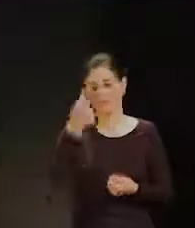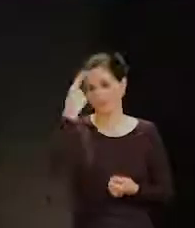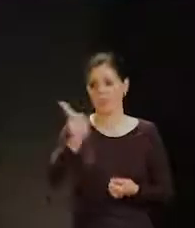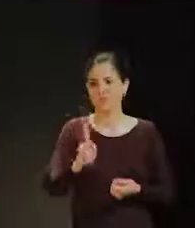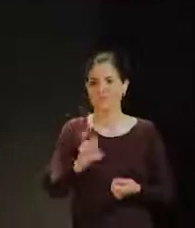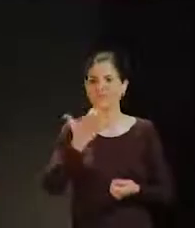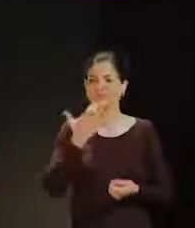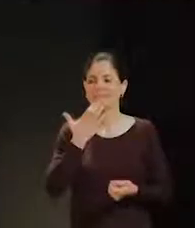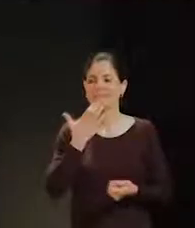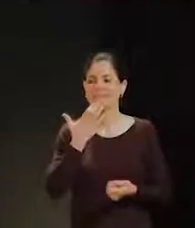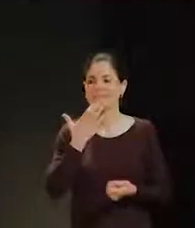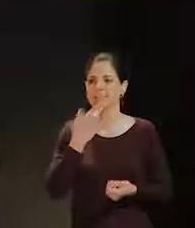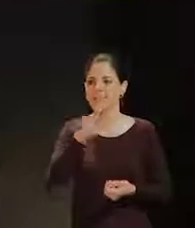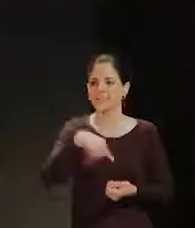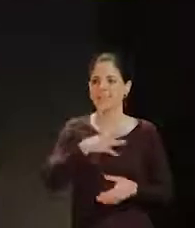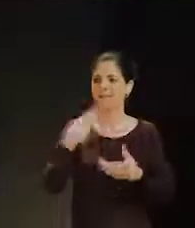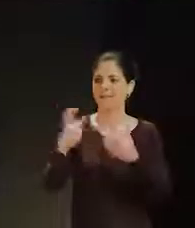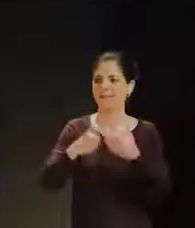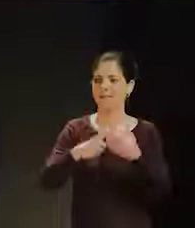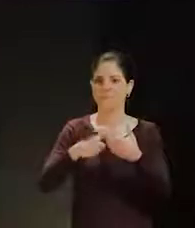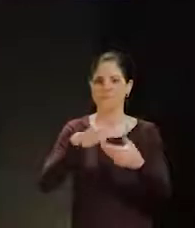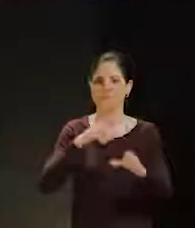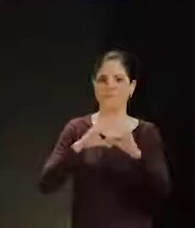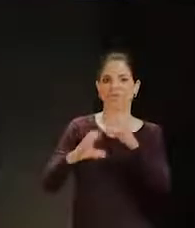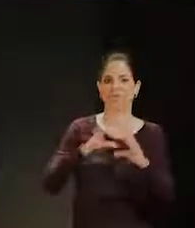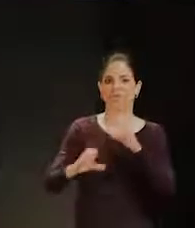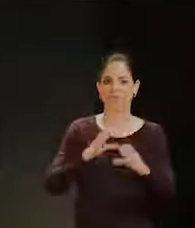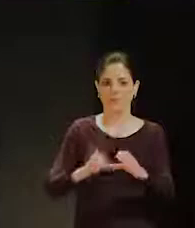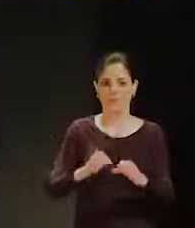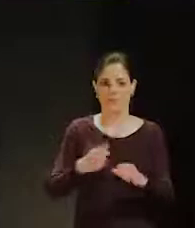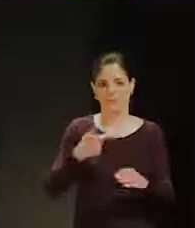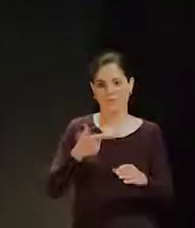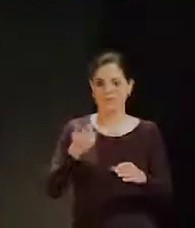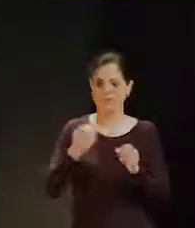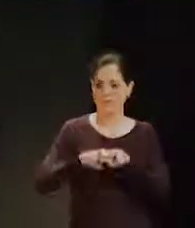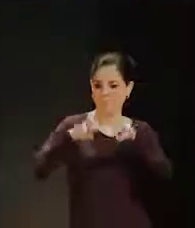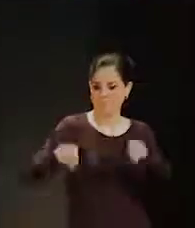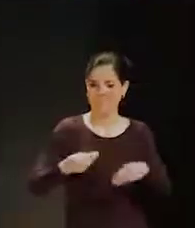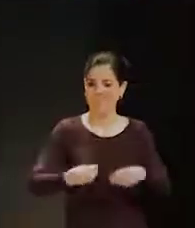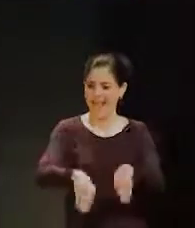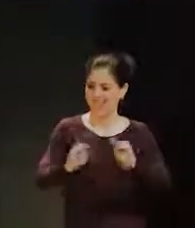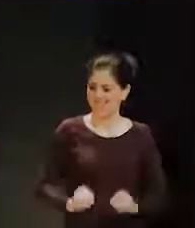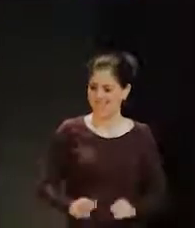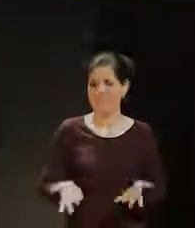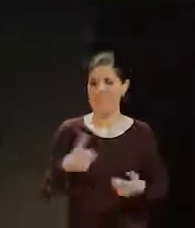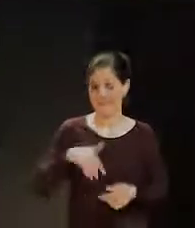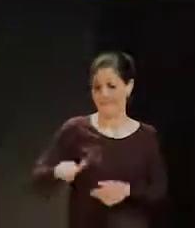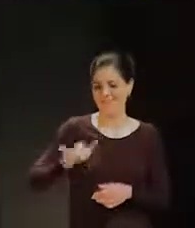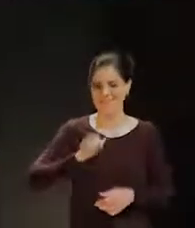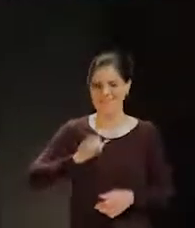si queréis participar en esta conversación con mesa, camilla y alfombra que tenemos